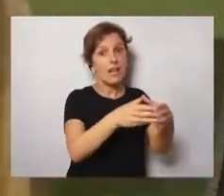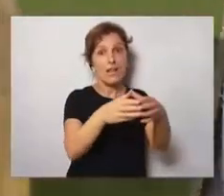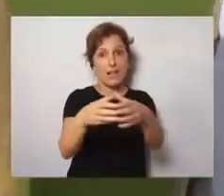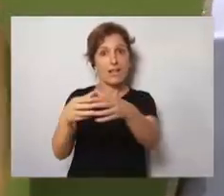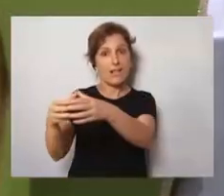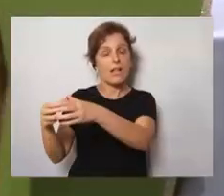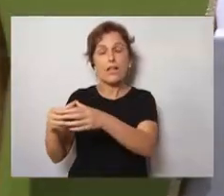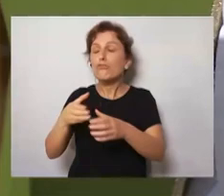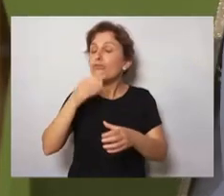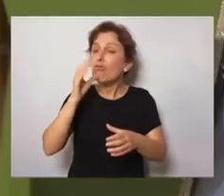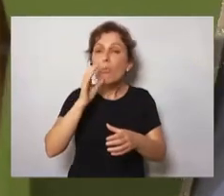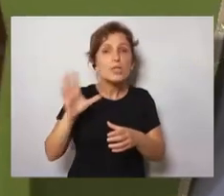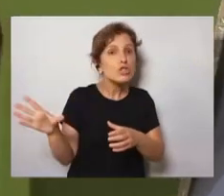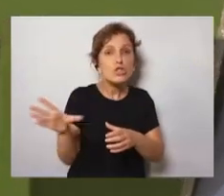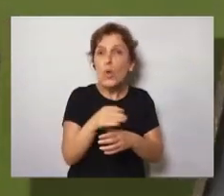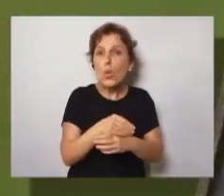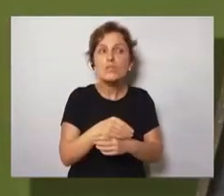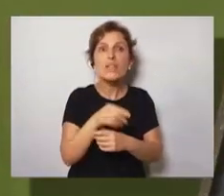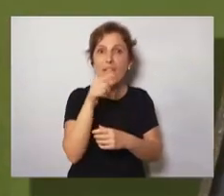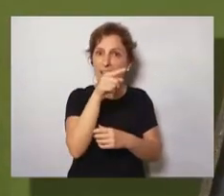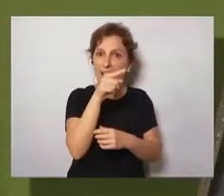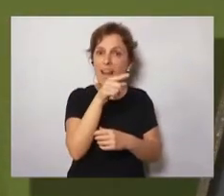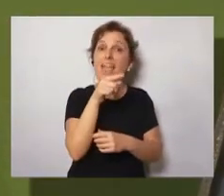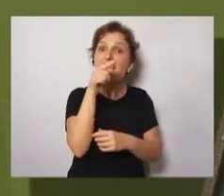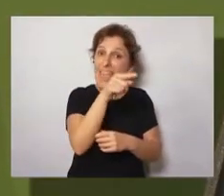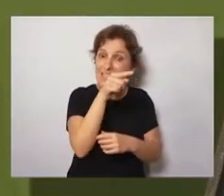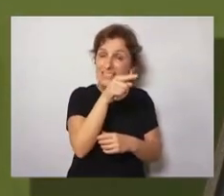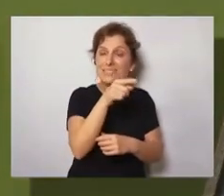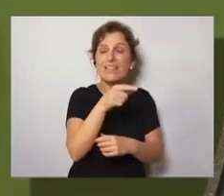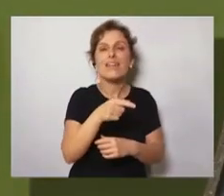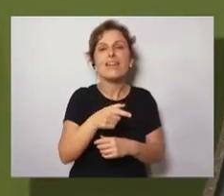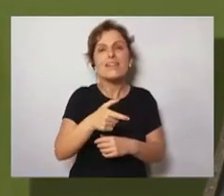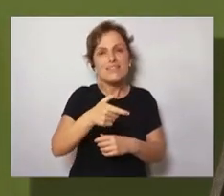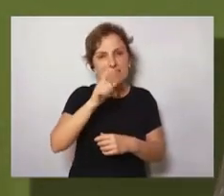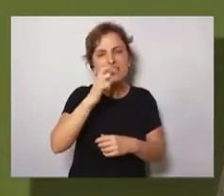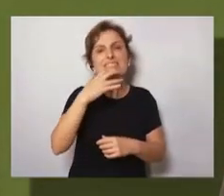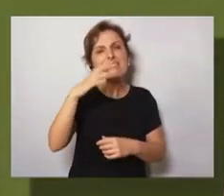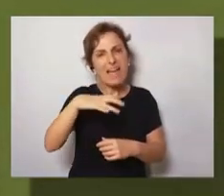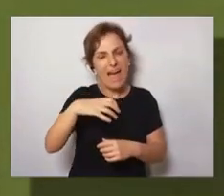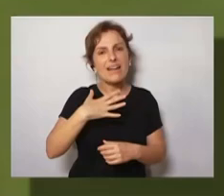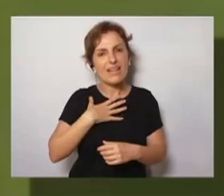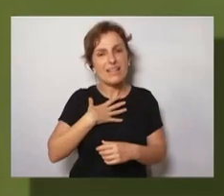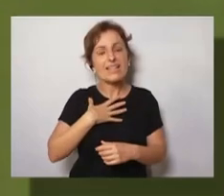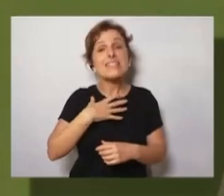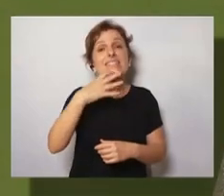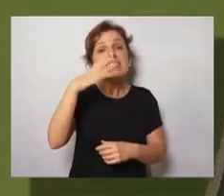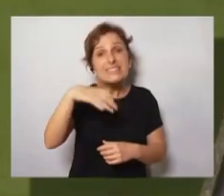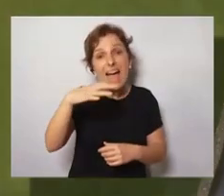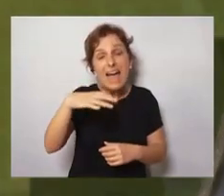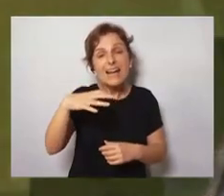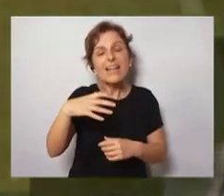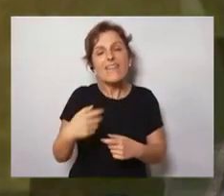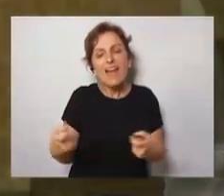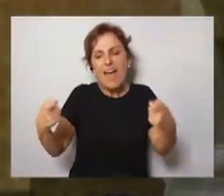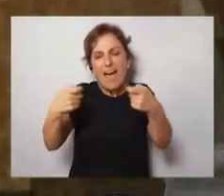y beban todos de él porque este es el cáliz de mi sangre sangre de la alianza nueva y eterna